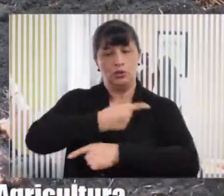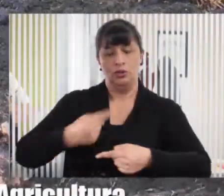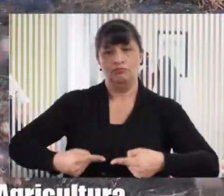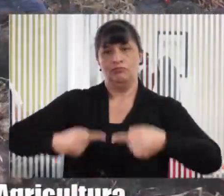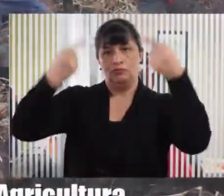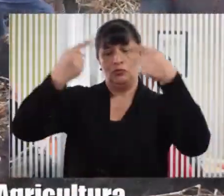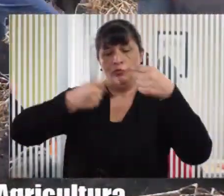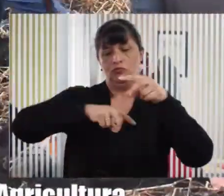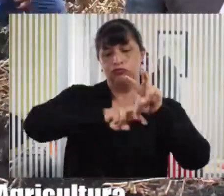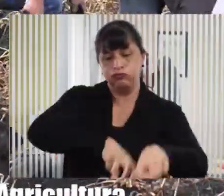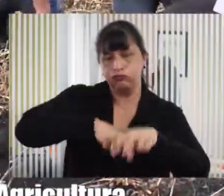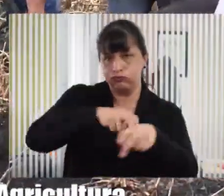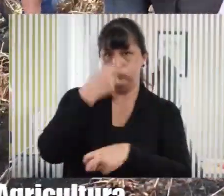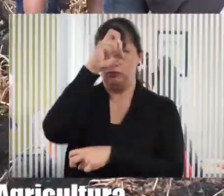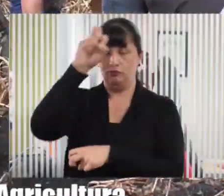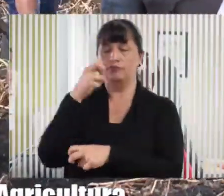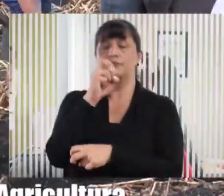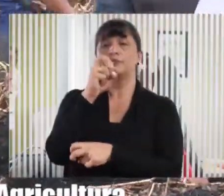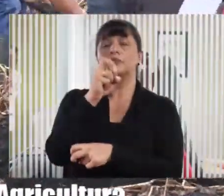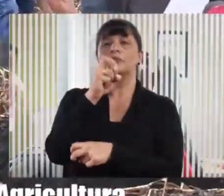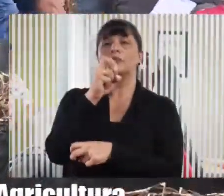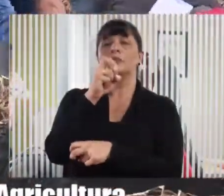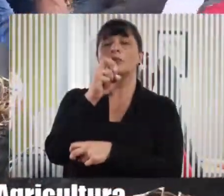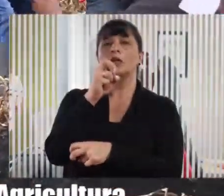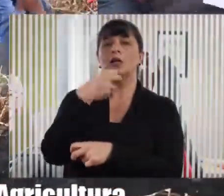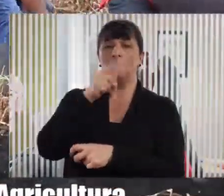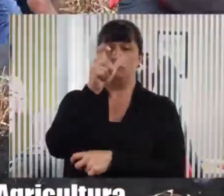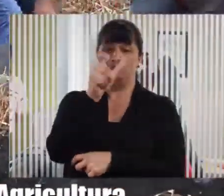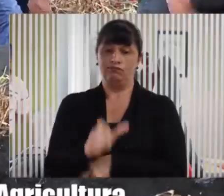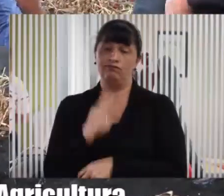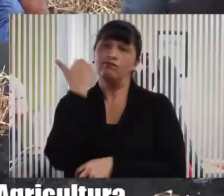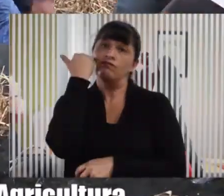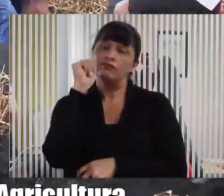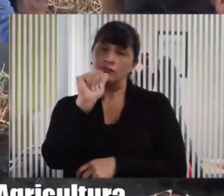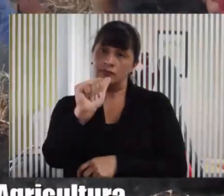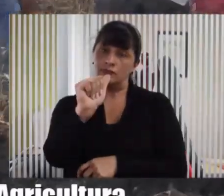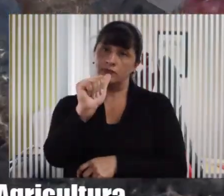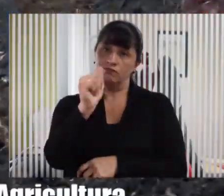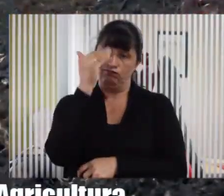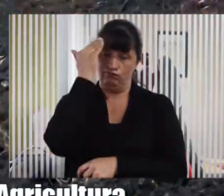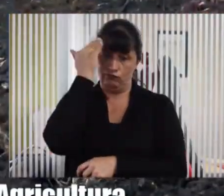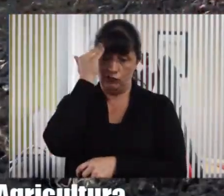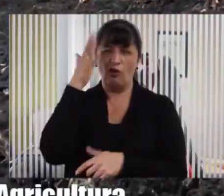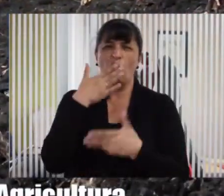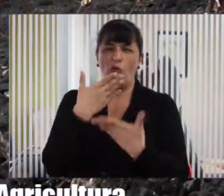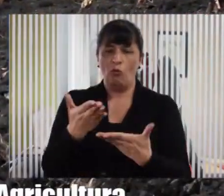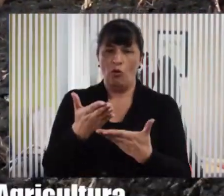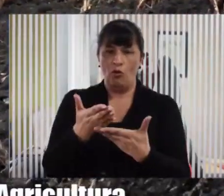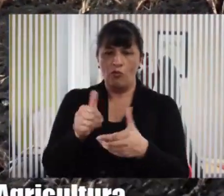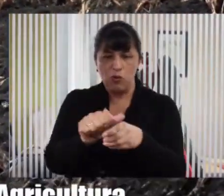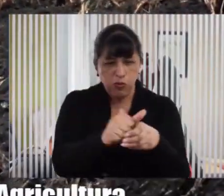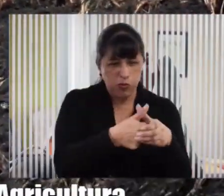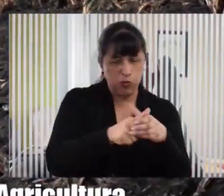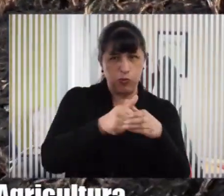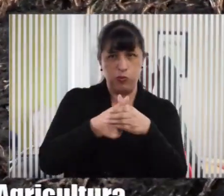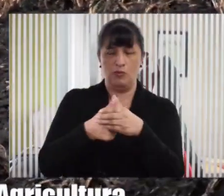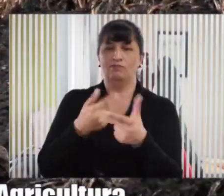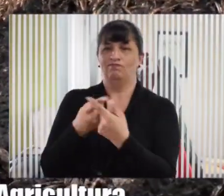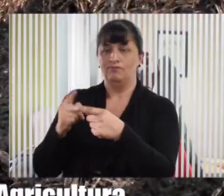como es el Asadón de Oro y el de las damas que saben manejar la pelada de las